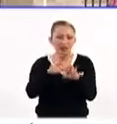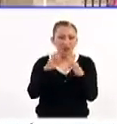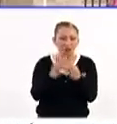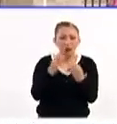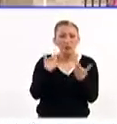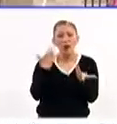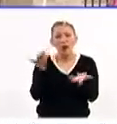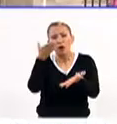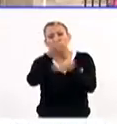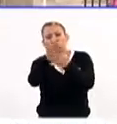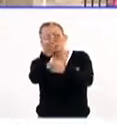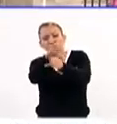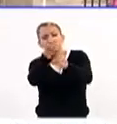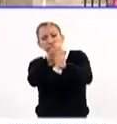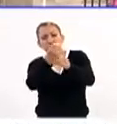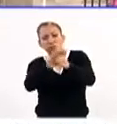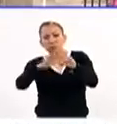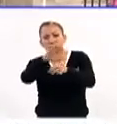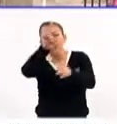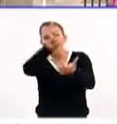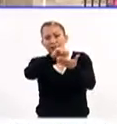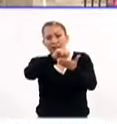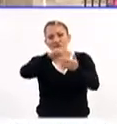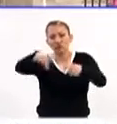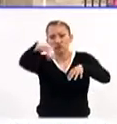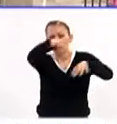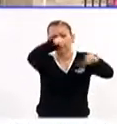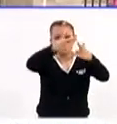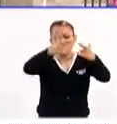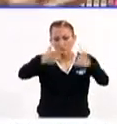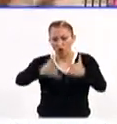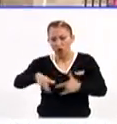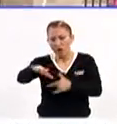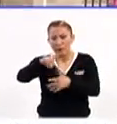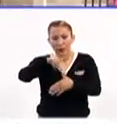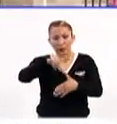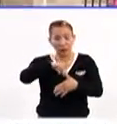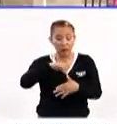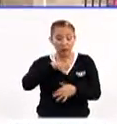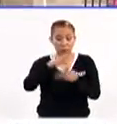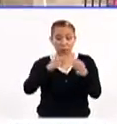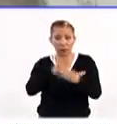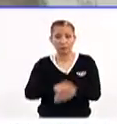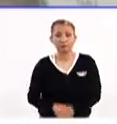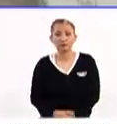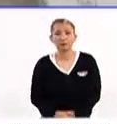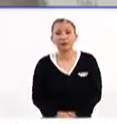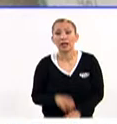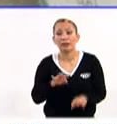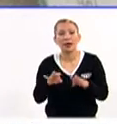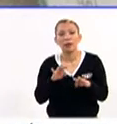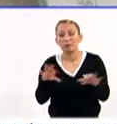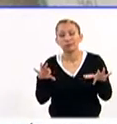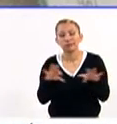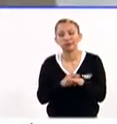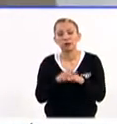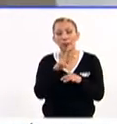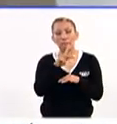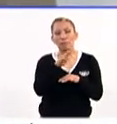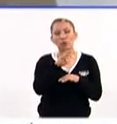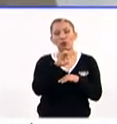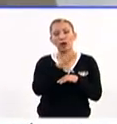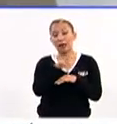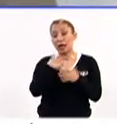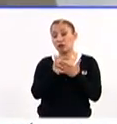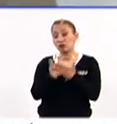formas de intervención en los centros históricos de América Latina y yo diría del mundo. La labor de vinculación del PUEC